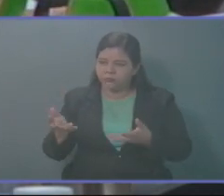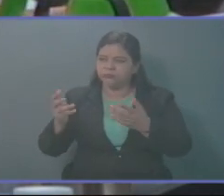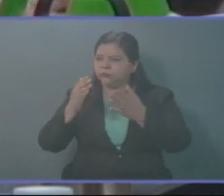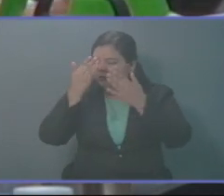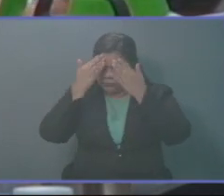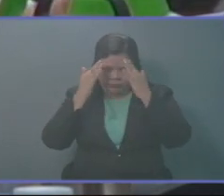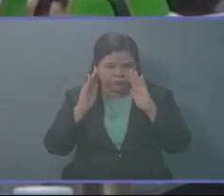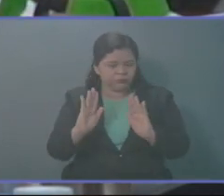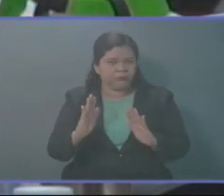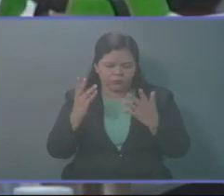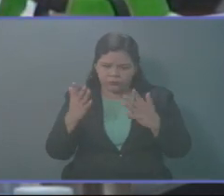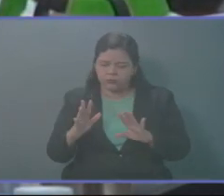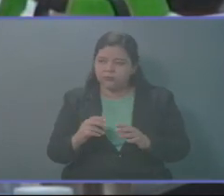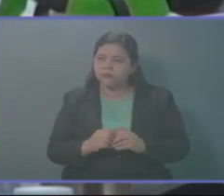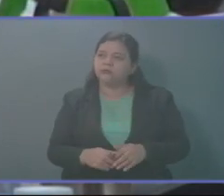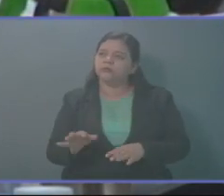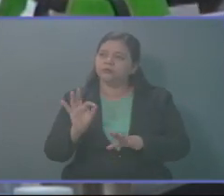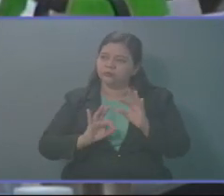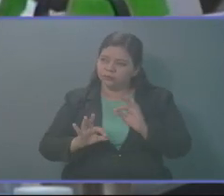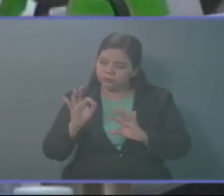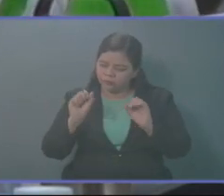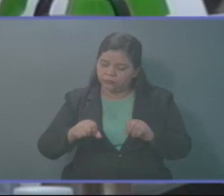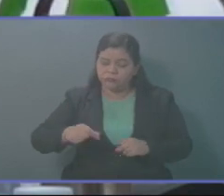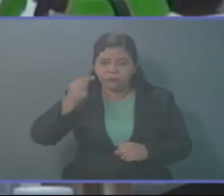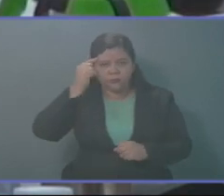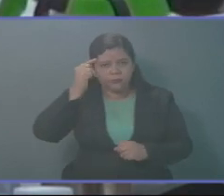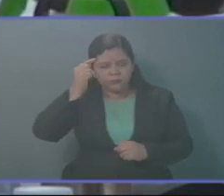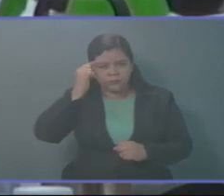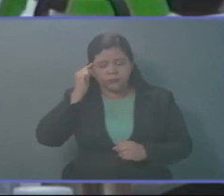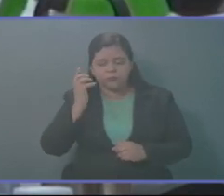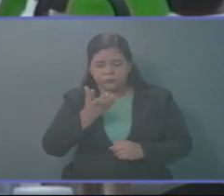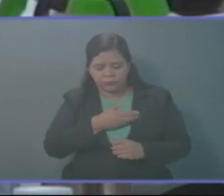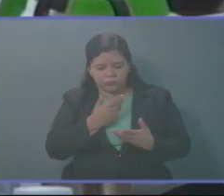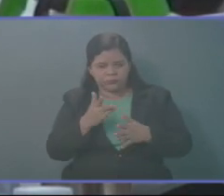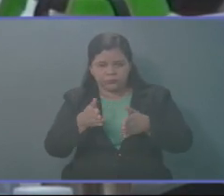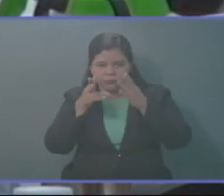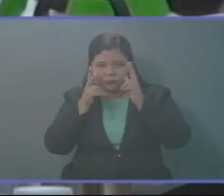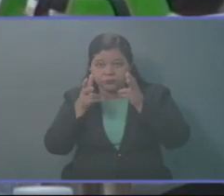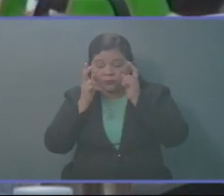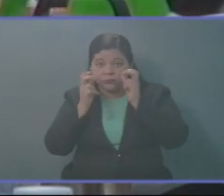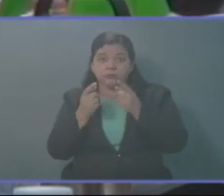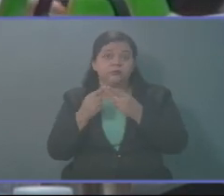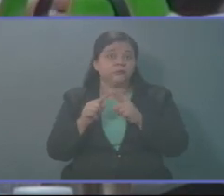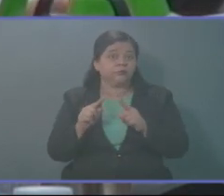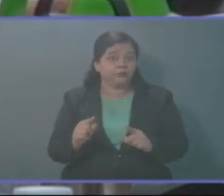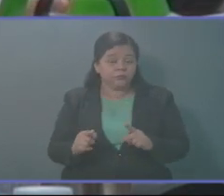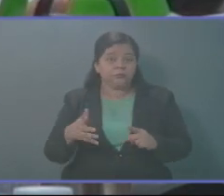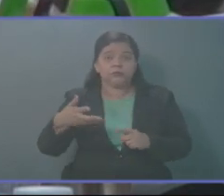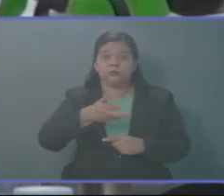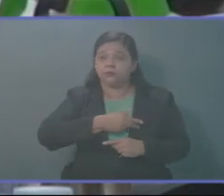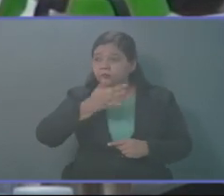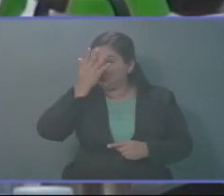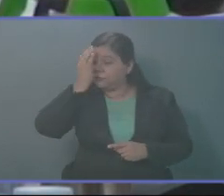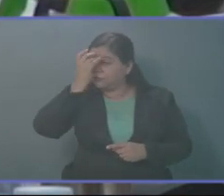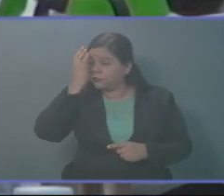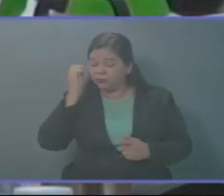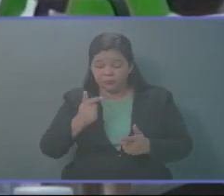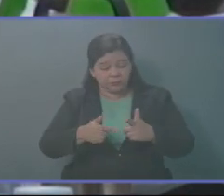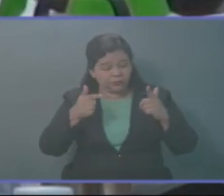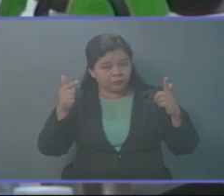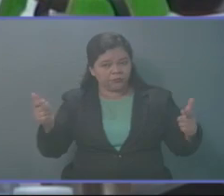porque también podríamos indagar y ver si los escuchamos, pero la preocupación tiene que ser grande,